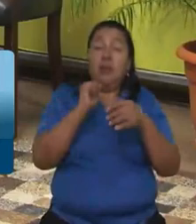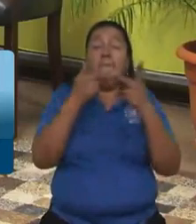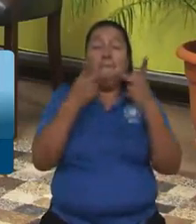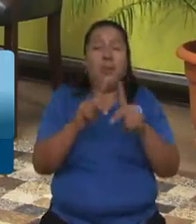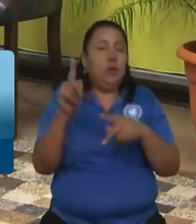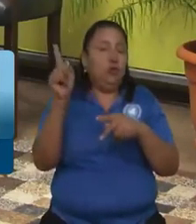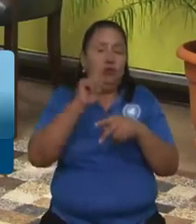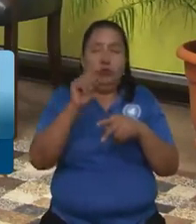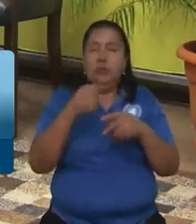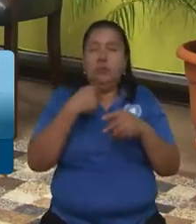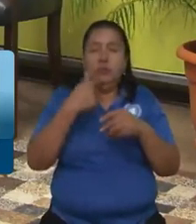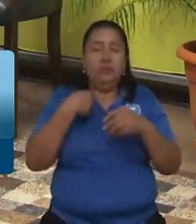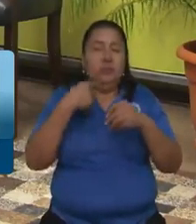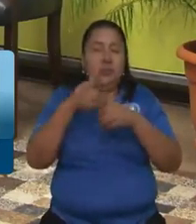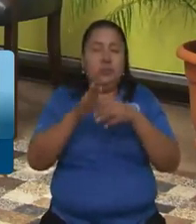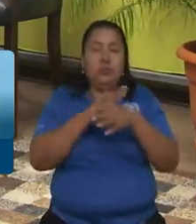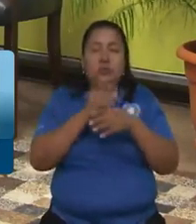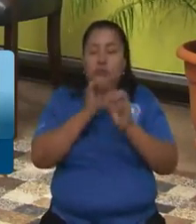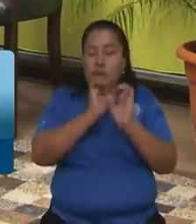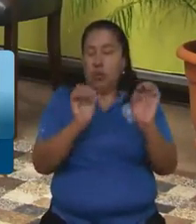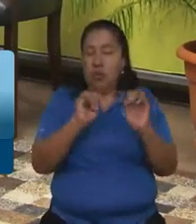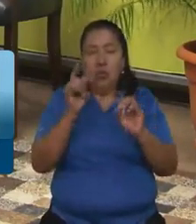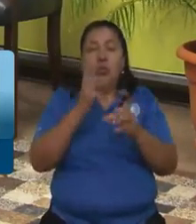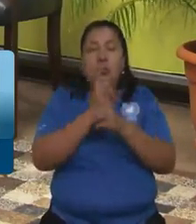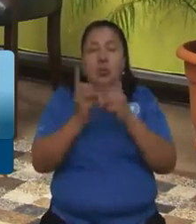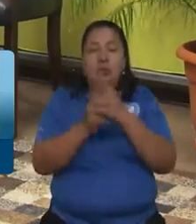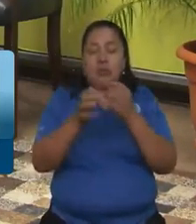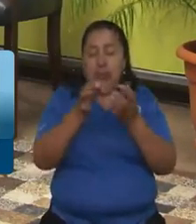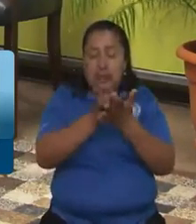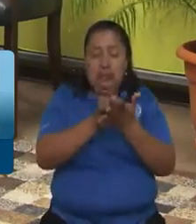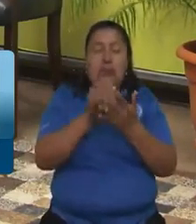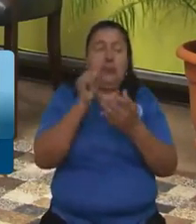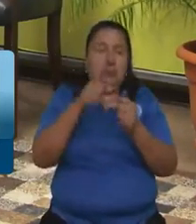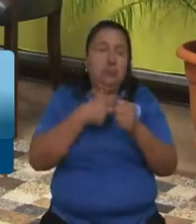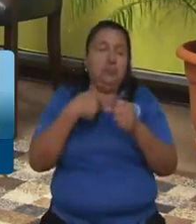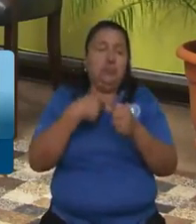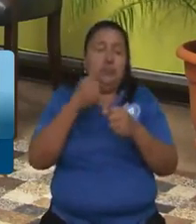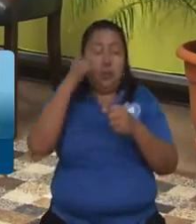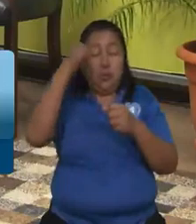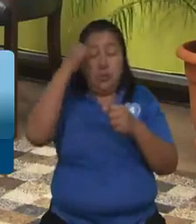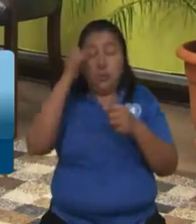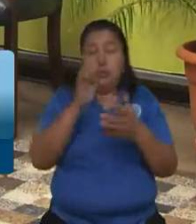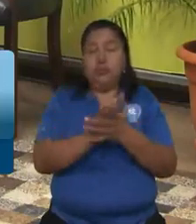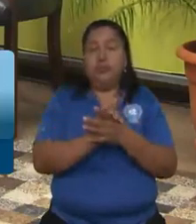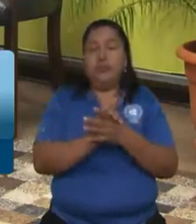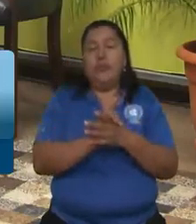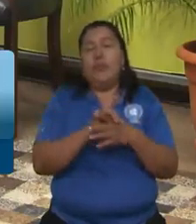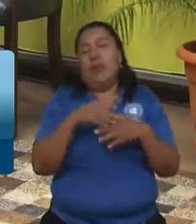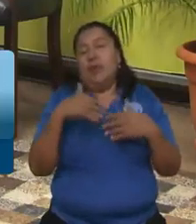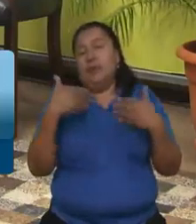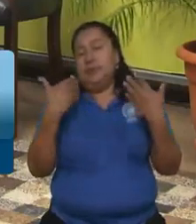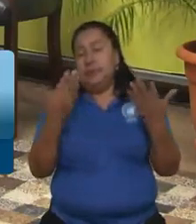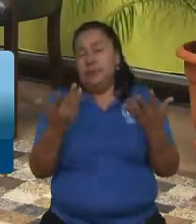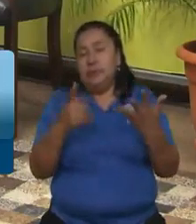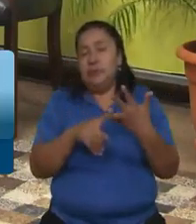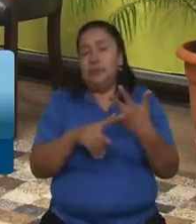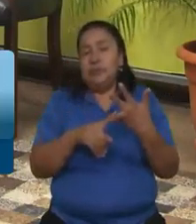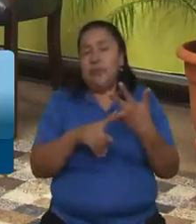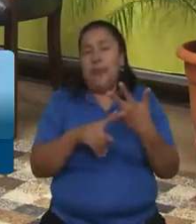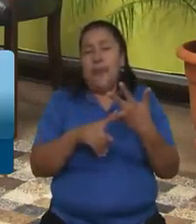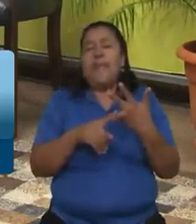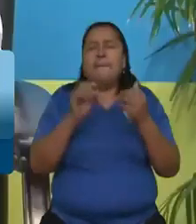que pulverizar o buscar la manera de dárselos en bebidas o cosas así. Porque tenemos pacientes también que son psiquiátricos o pacientes que están en cama, que tienen